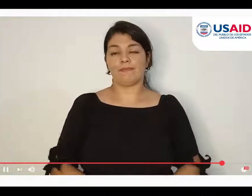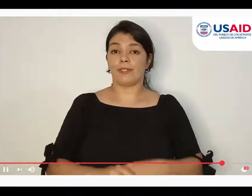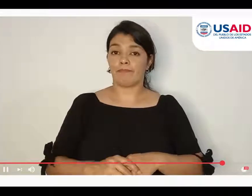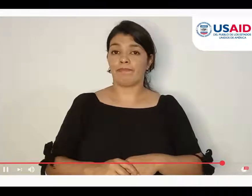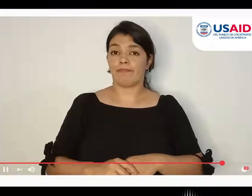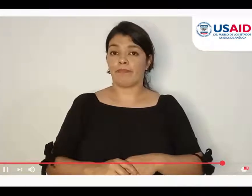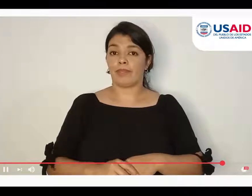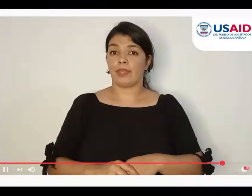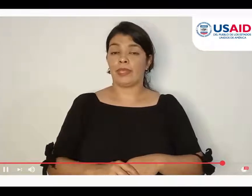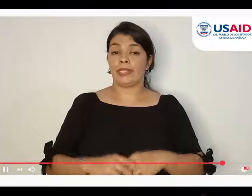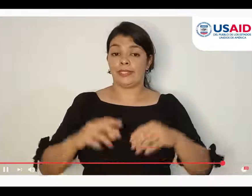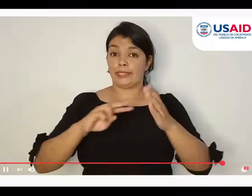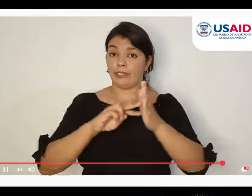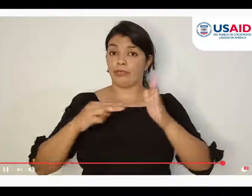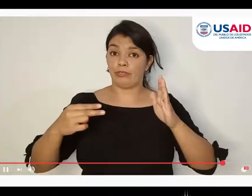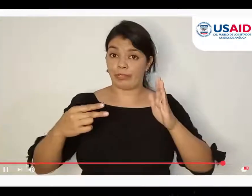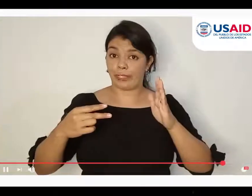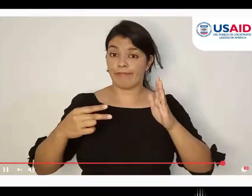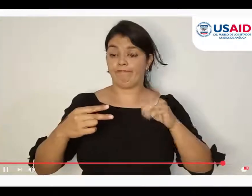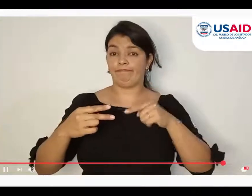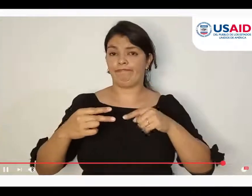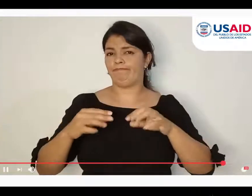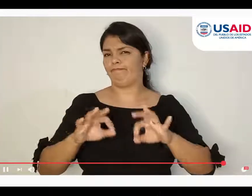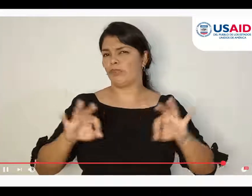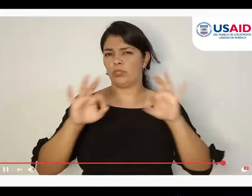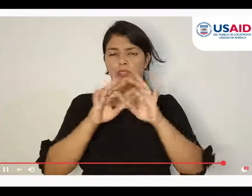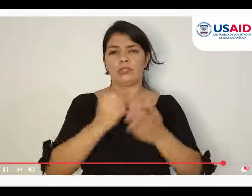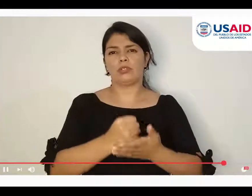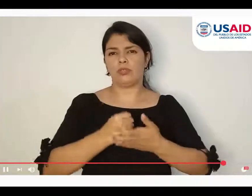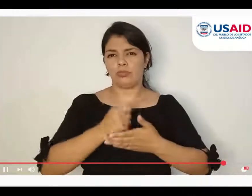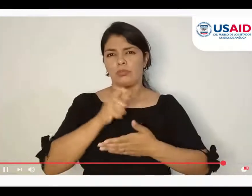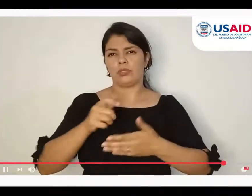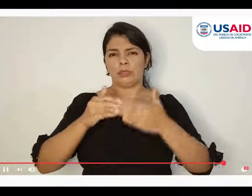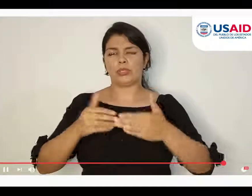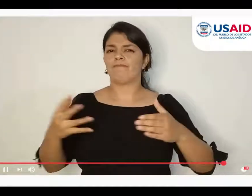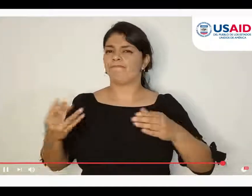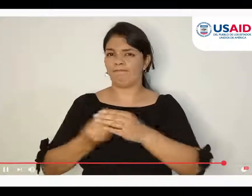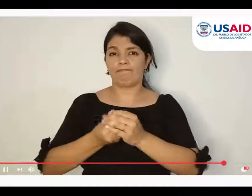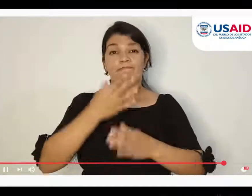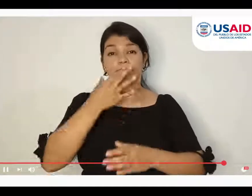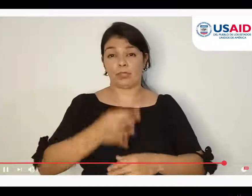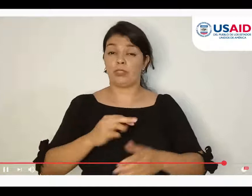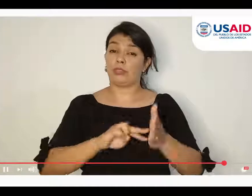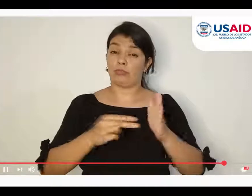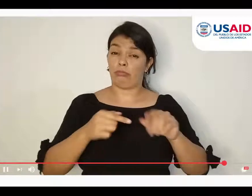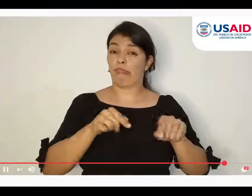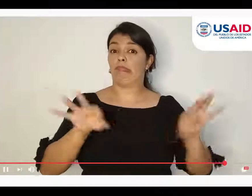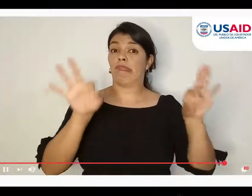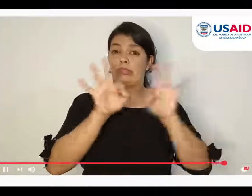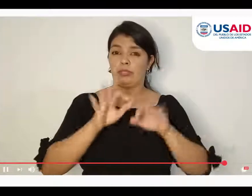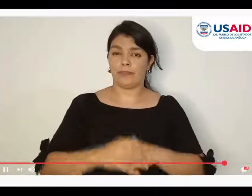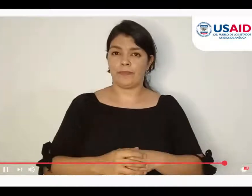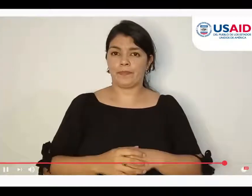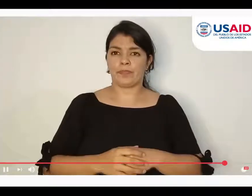Bueno, recordemos la importancia que tiene la tecnología en todo el proceso de inclusión de las personas con discapacidad. Pero para hablarnos un poco